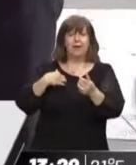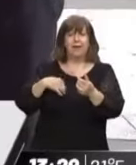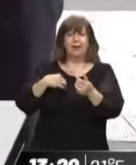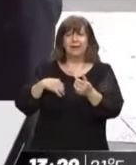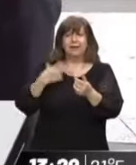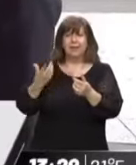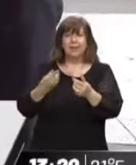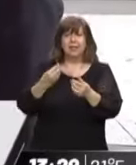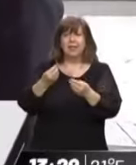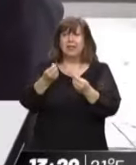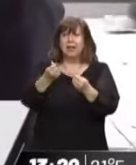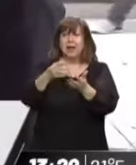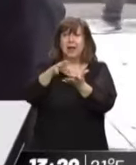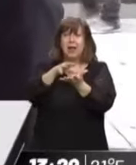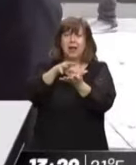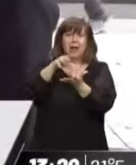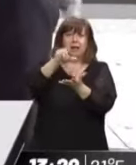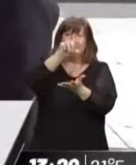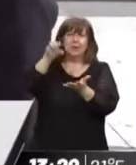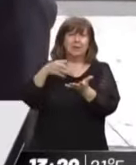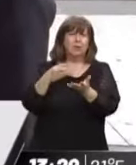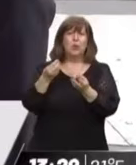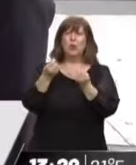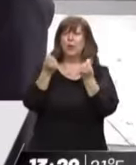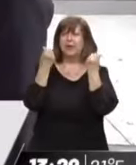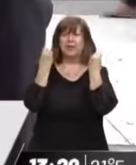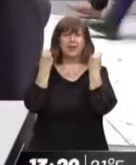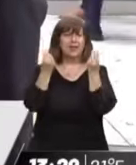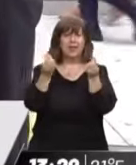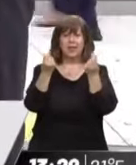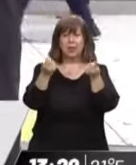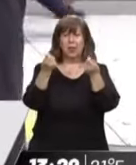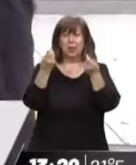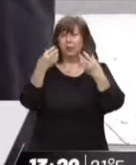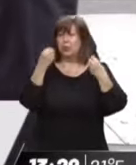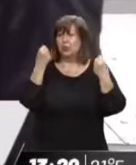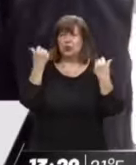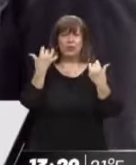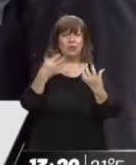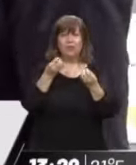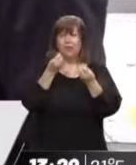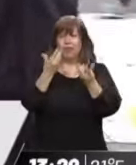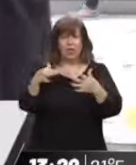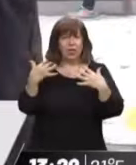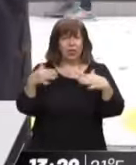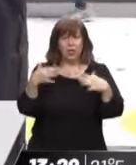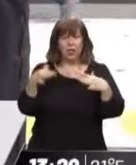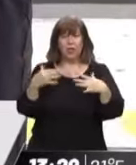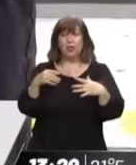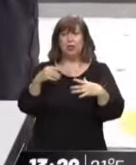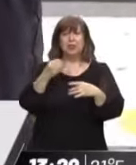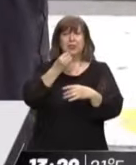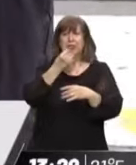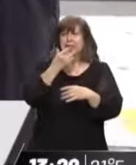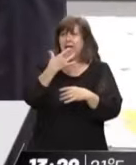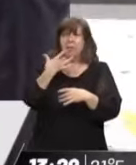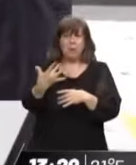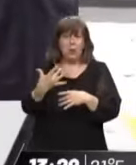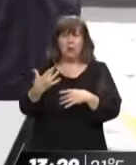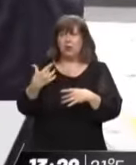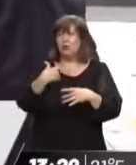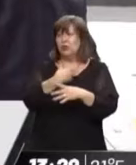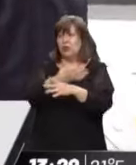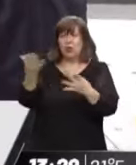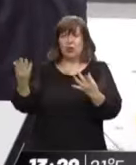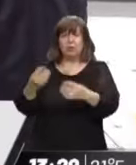en la pobreza? No puede ser. Necesitan un cambio. Tenemos un país tan hermoso, porque su país es bello. Es segunda vez que